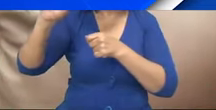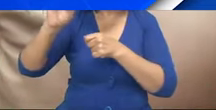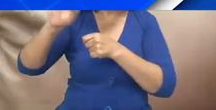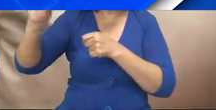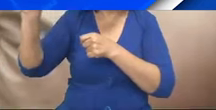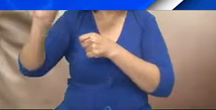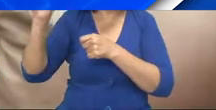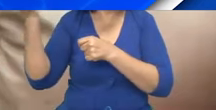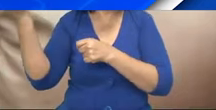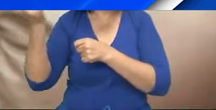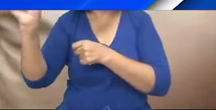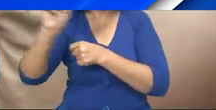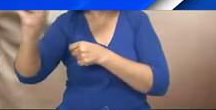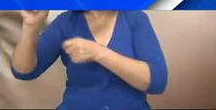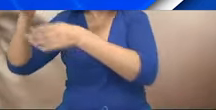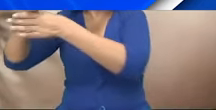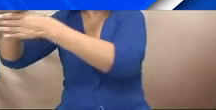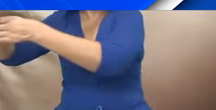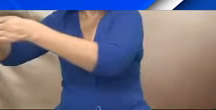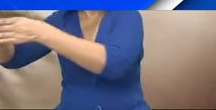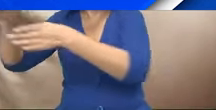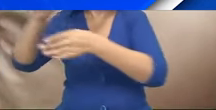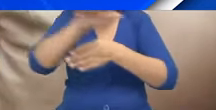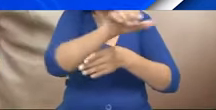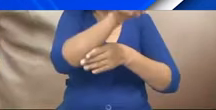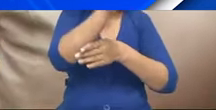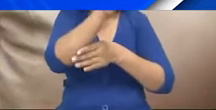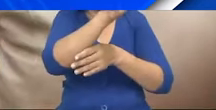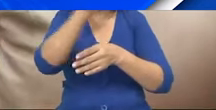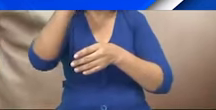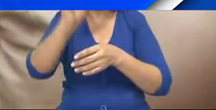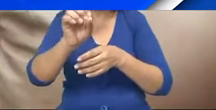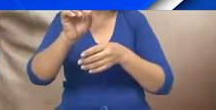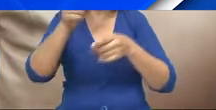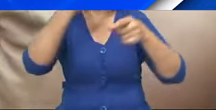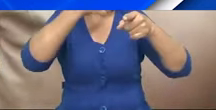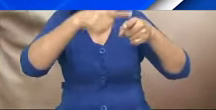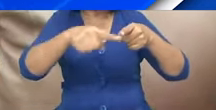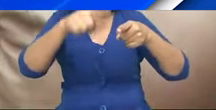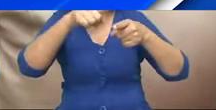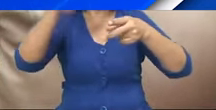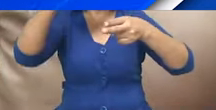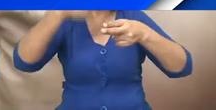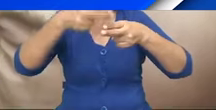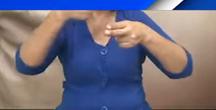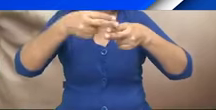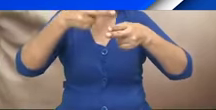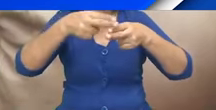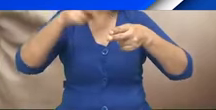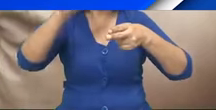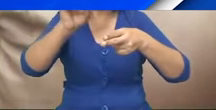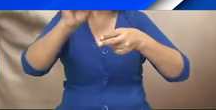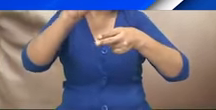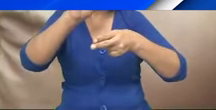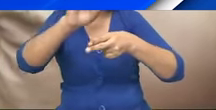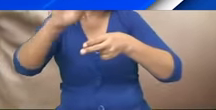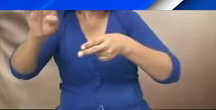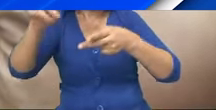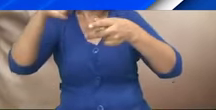LIBOR para usar otro tipo de tasa llamada tasa SORF.